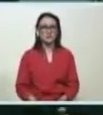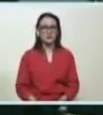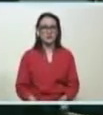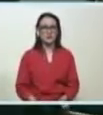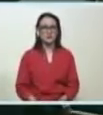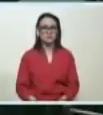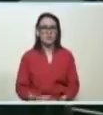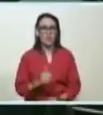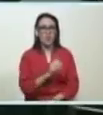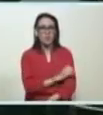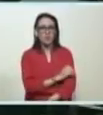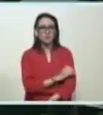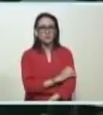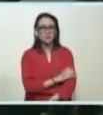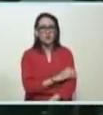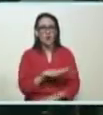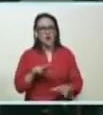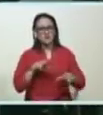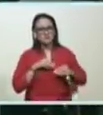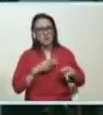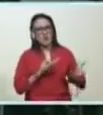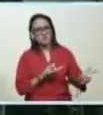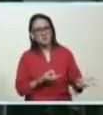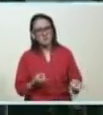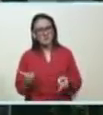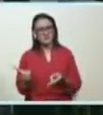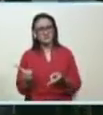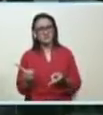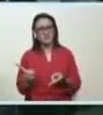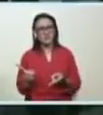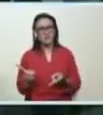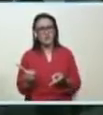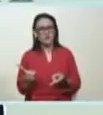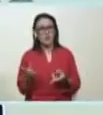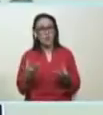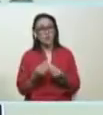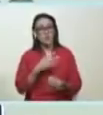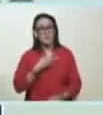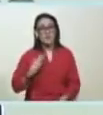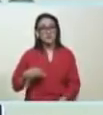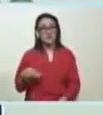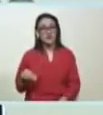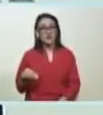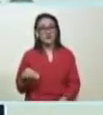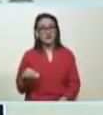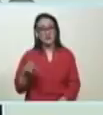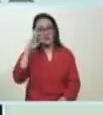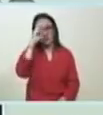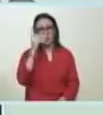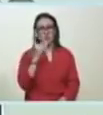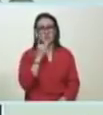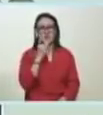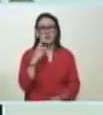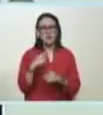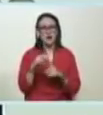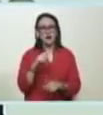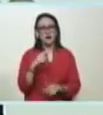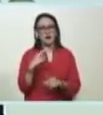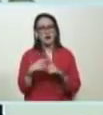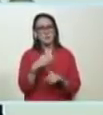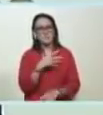la oposición aceptaron la invitación que hice junto al presidente Danilo Medina y el